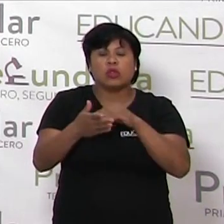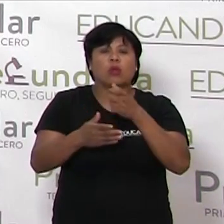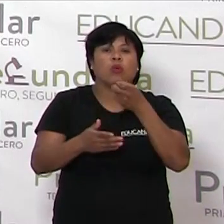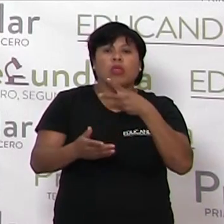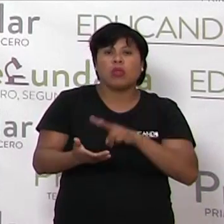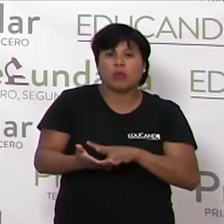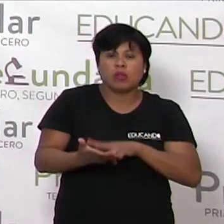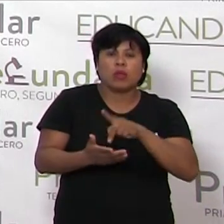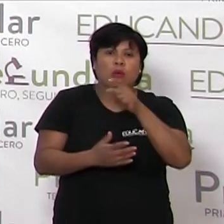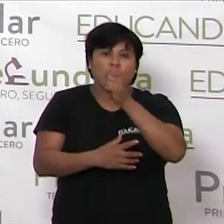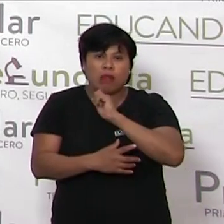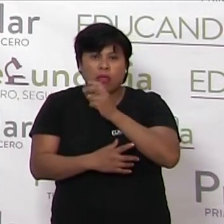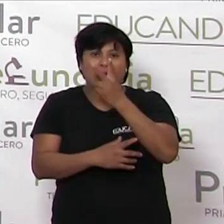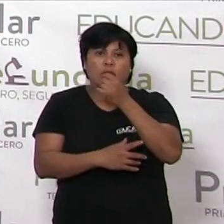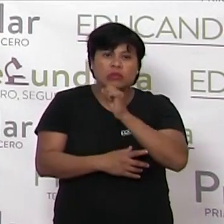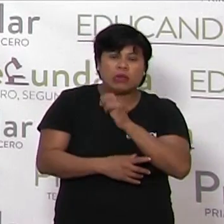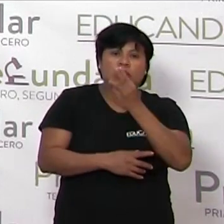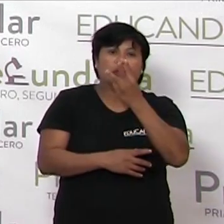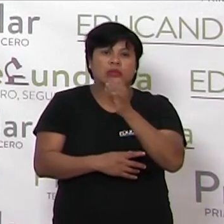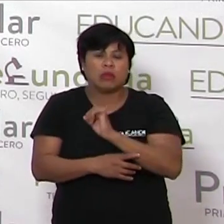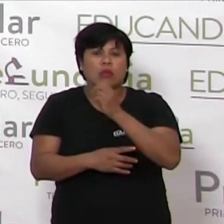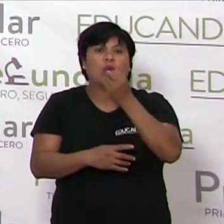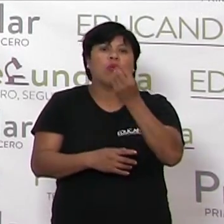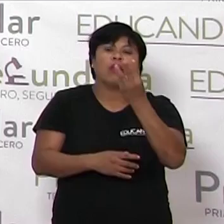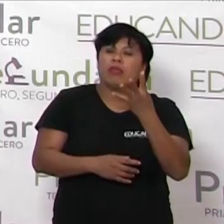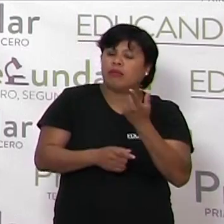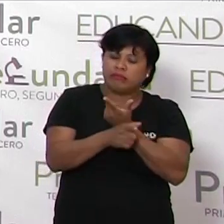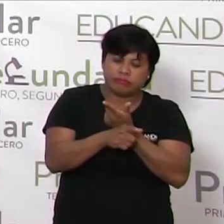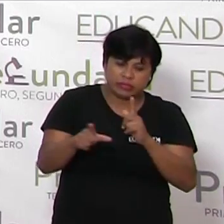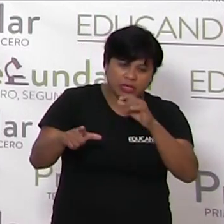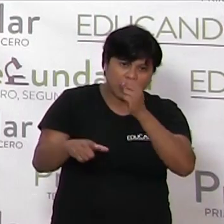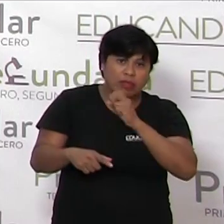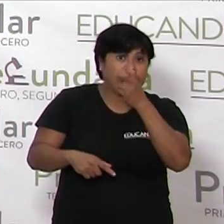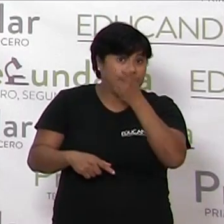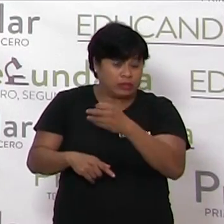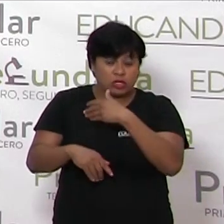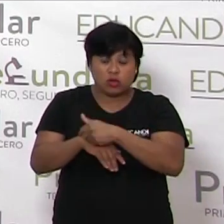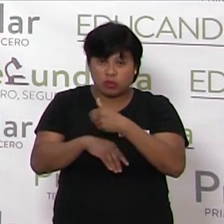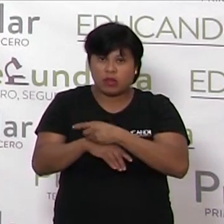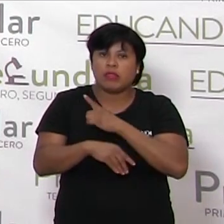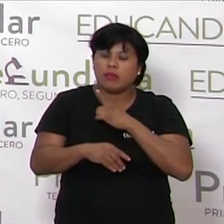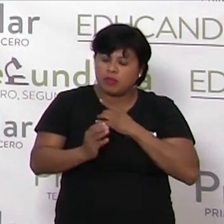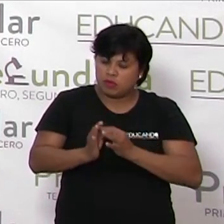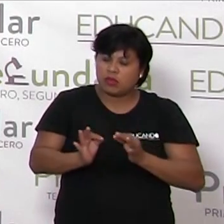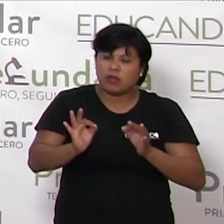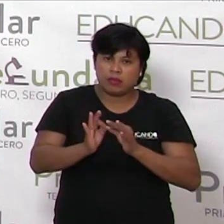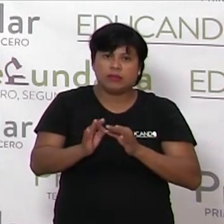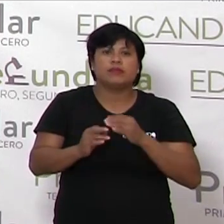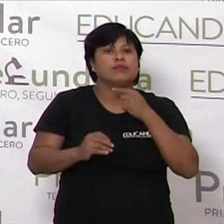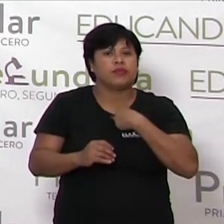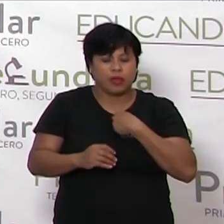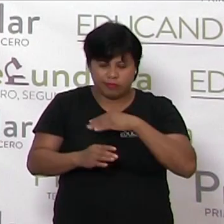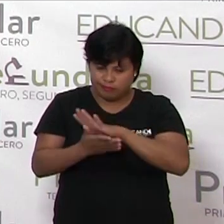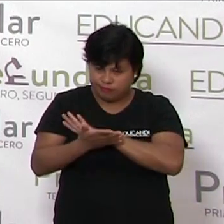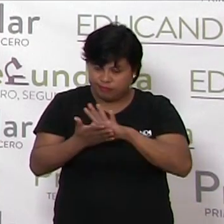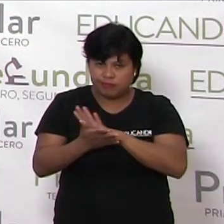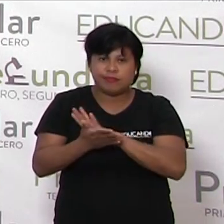cuánto cuesta un helado, 2 helados, 3 helados, 4 o los helados que quieran. Ese número es importante localizarlo. Voy a borrar